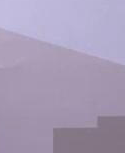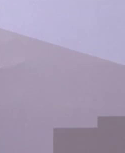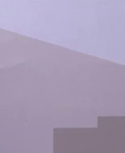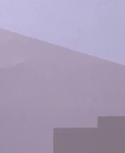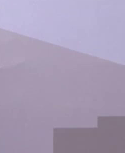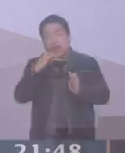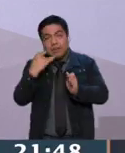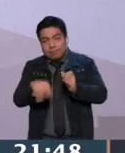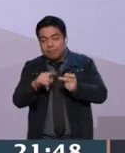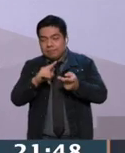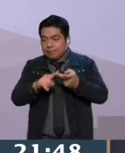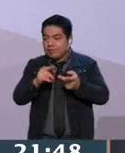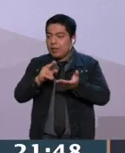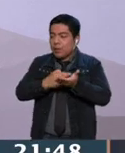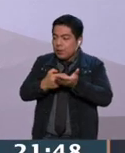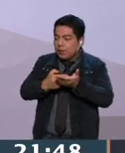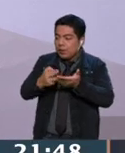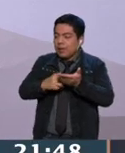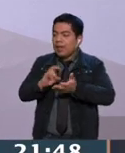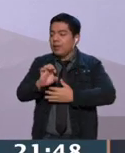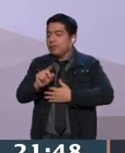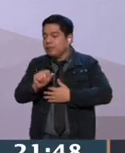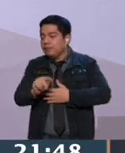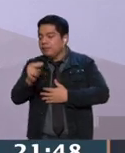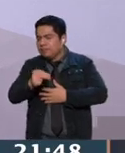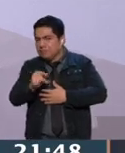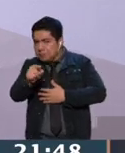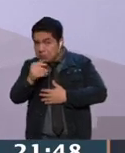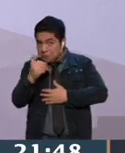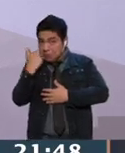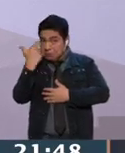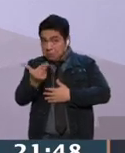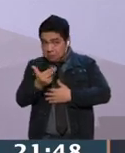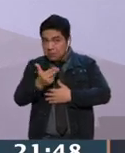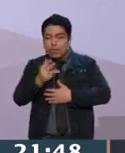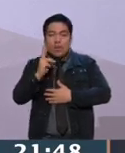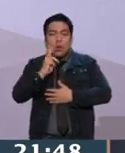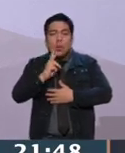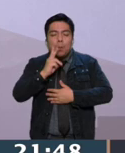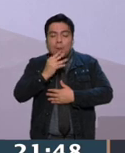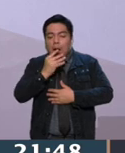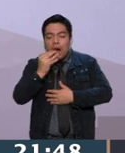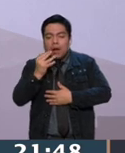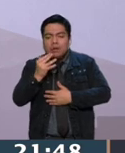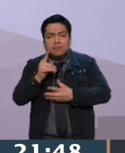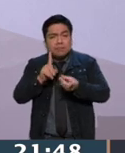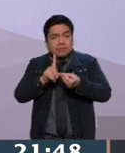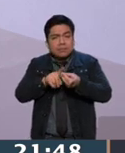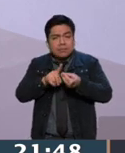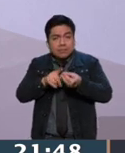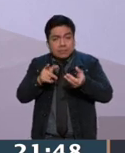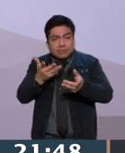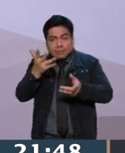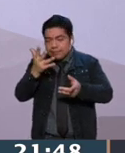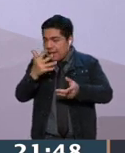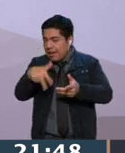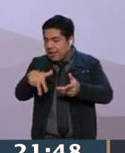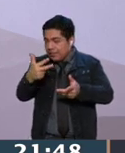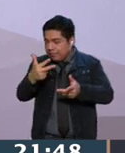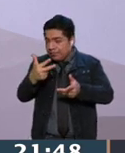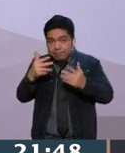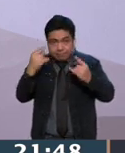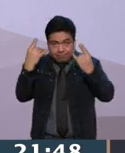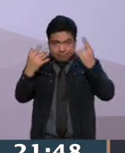de rajas, de mole, de dulce y hasta de chipilín. Aunque si usted quiere aventarse a probar nuevos sabores, le cuento que esto podrá hacerlo en la 13ª Feria del Tamal